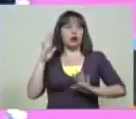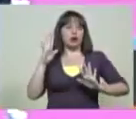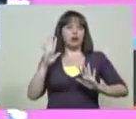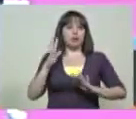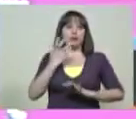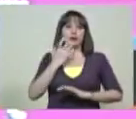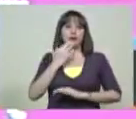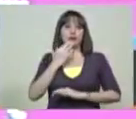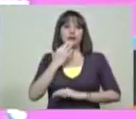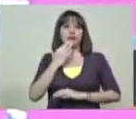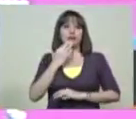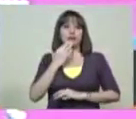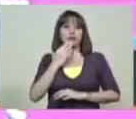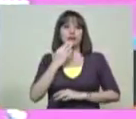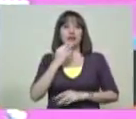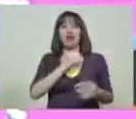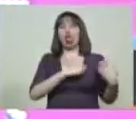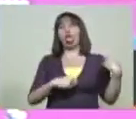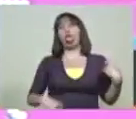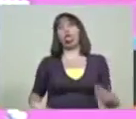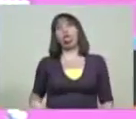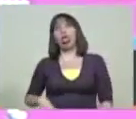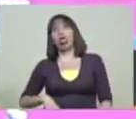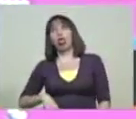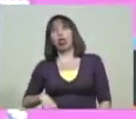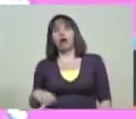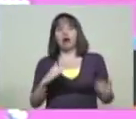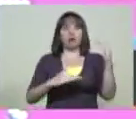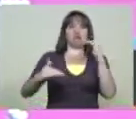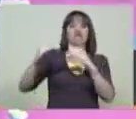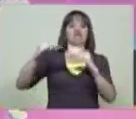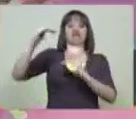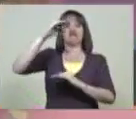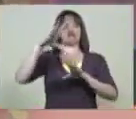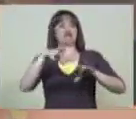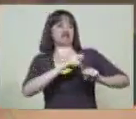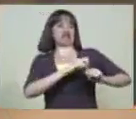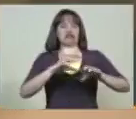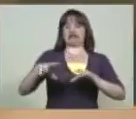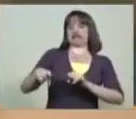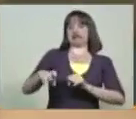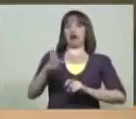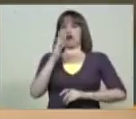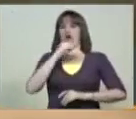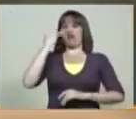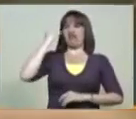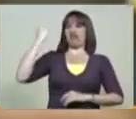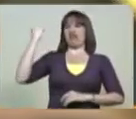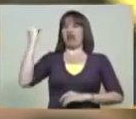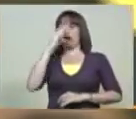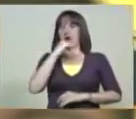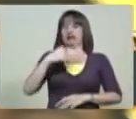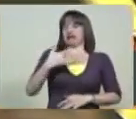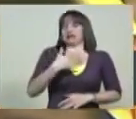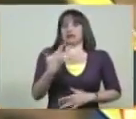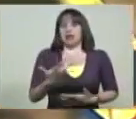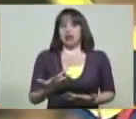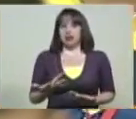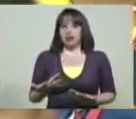lleno de abulia de flojera de burocratismo sin ideas sin sentimiento